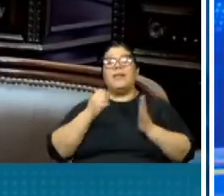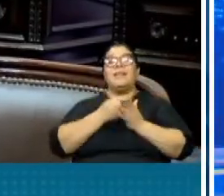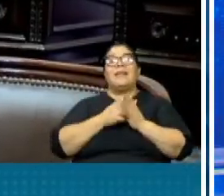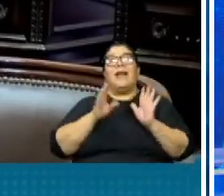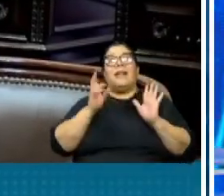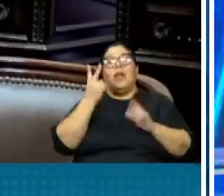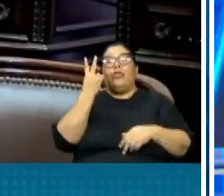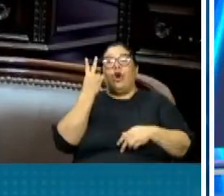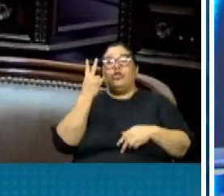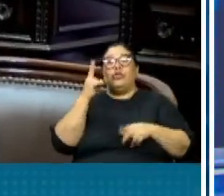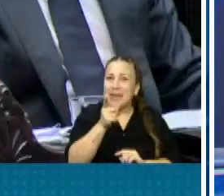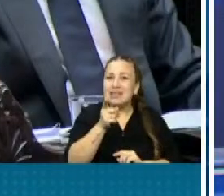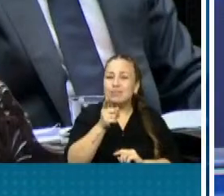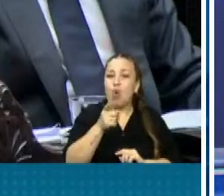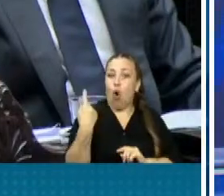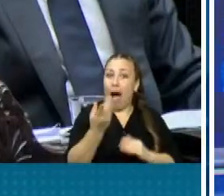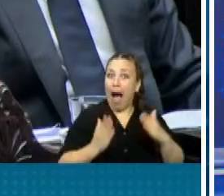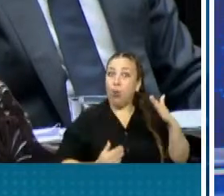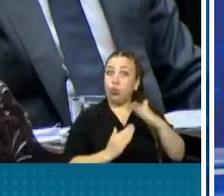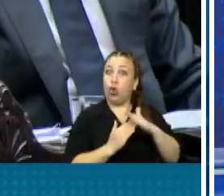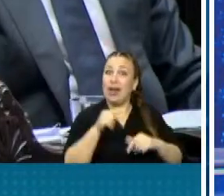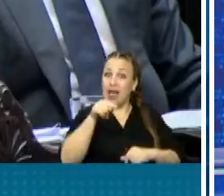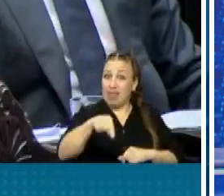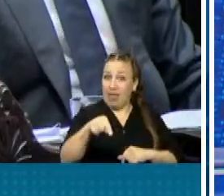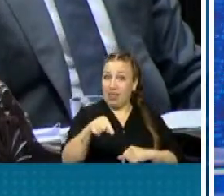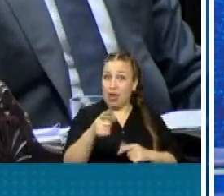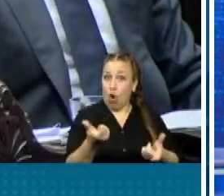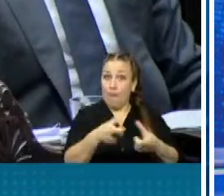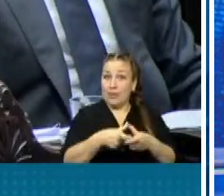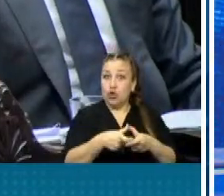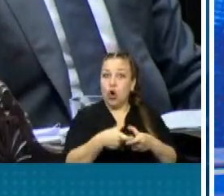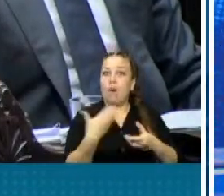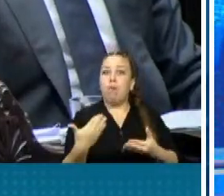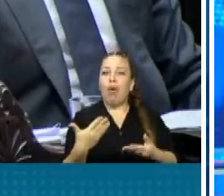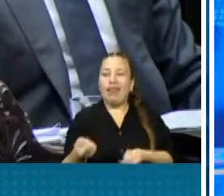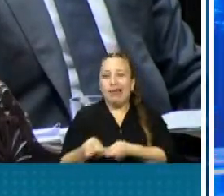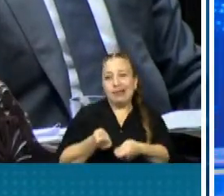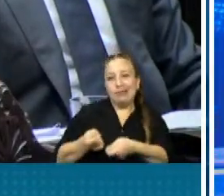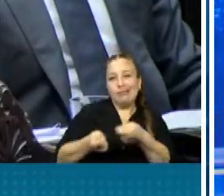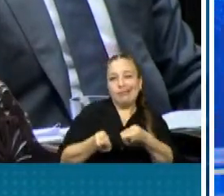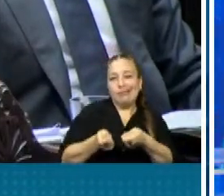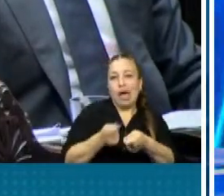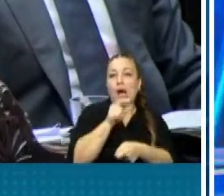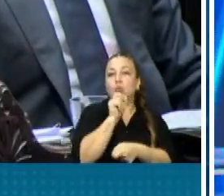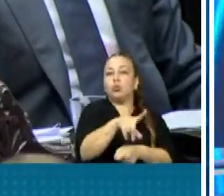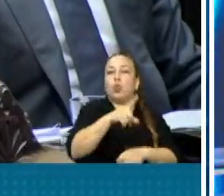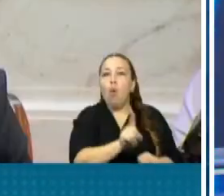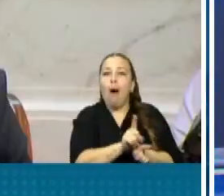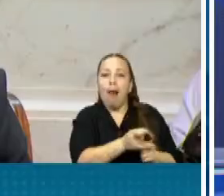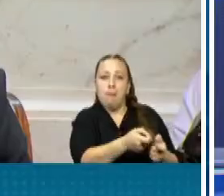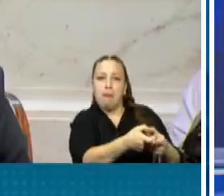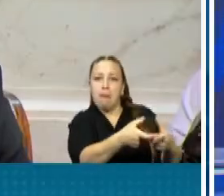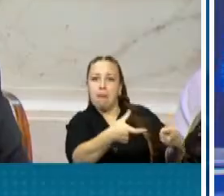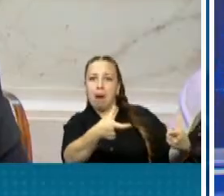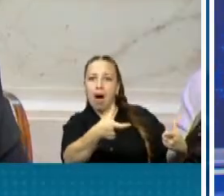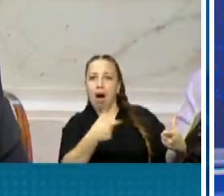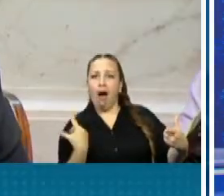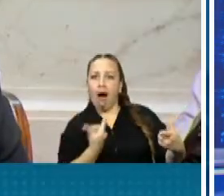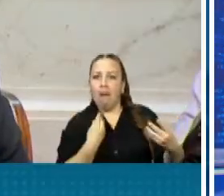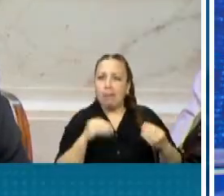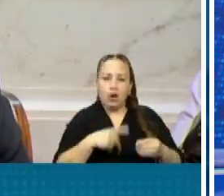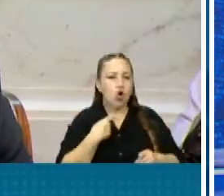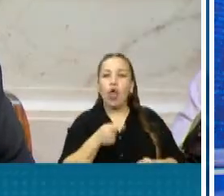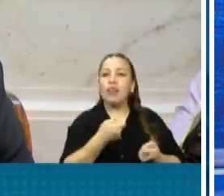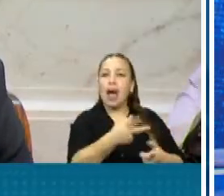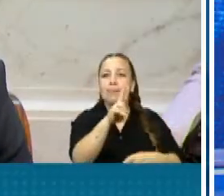definitiva, en el medio de la frase él dice, nosotros tenemos que estar preparados para responder al veto presidencial. Claro. Entonces uno ya pregunta, ¿cómo?